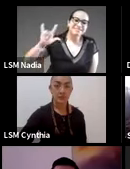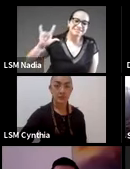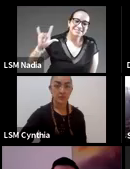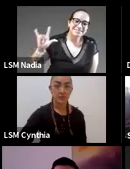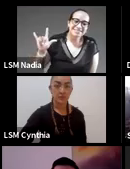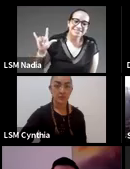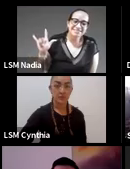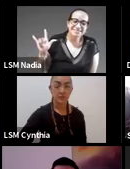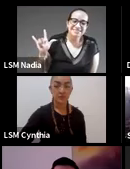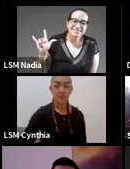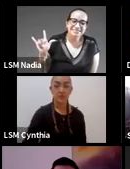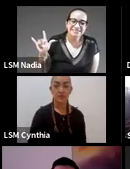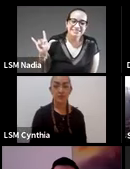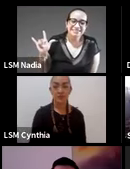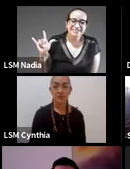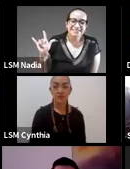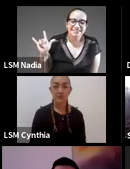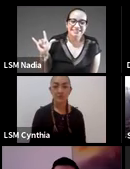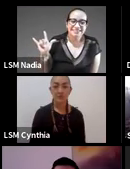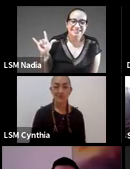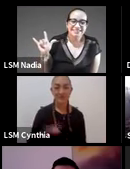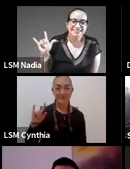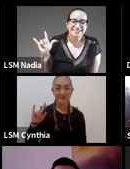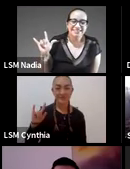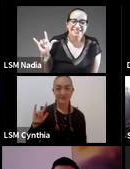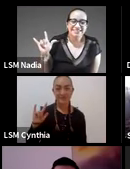Va la primera. 1, 2 y...